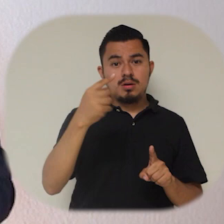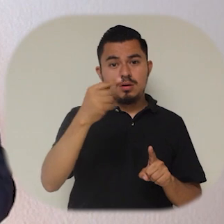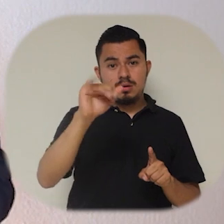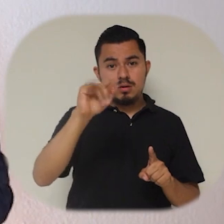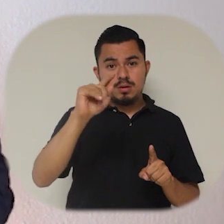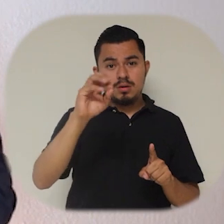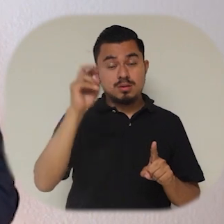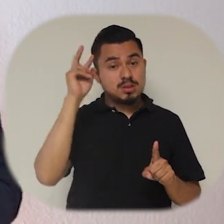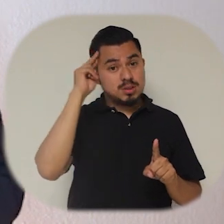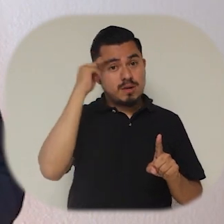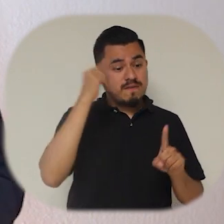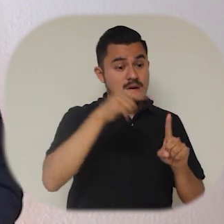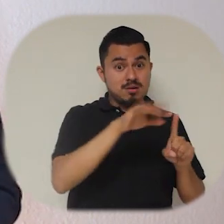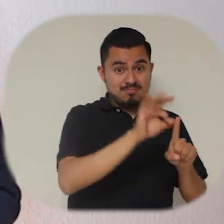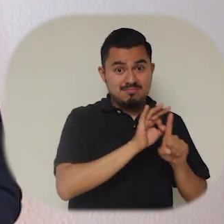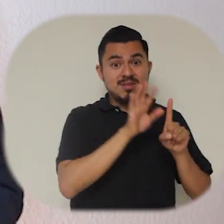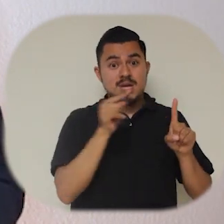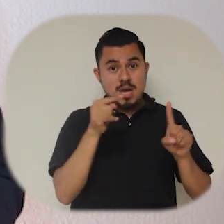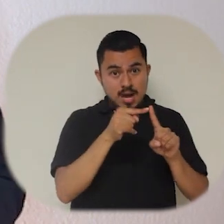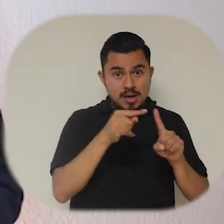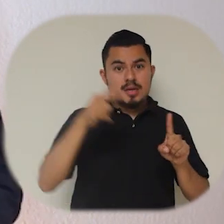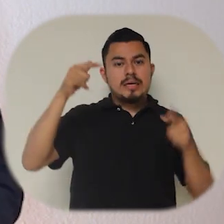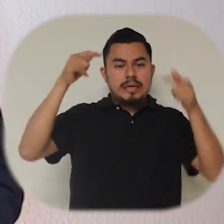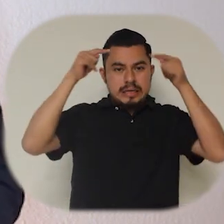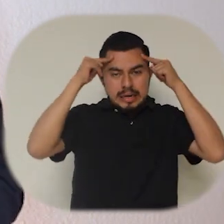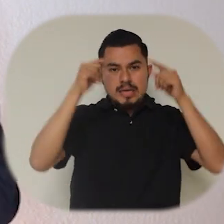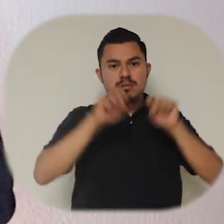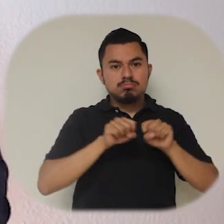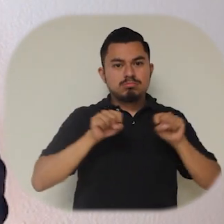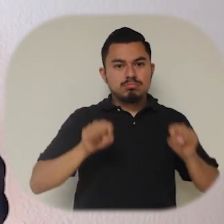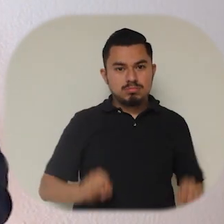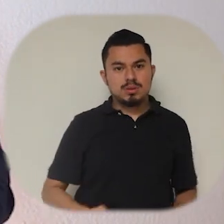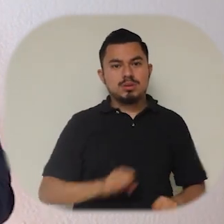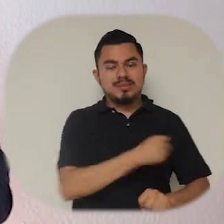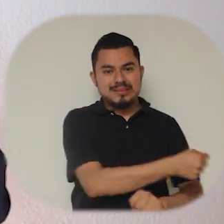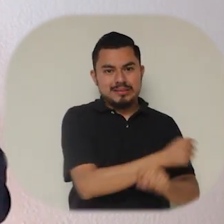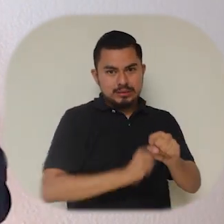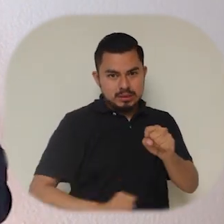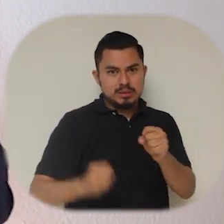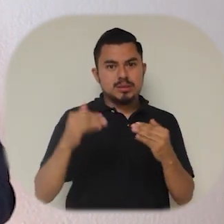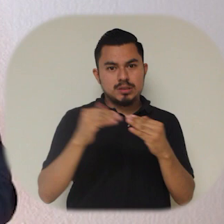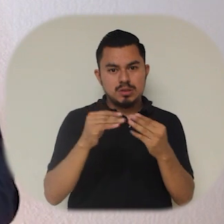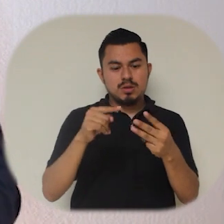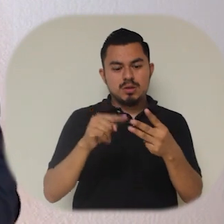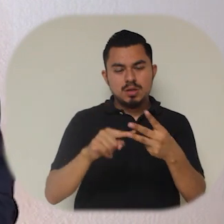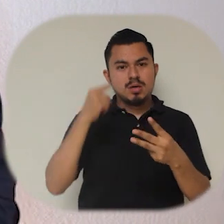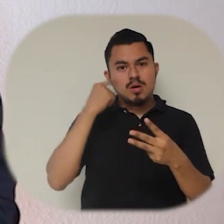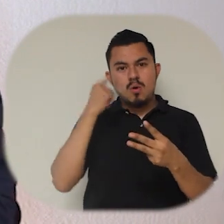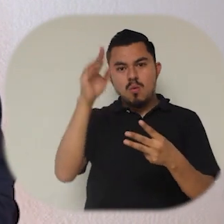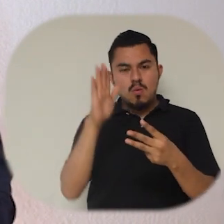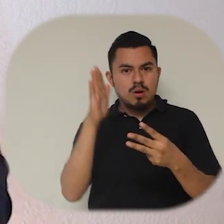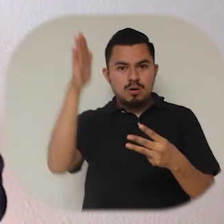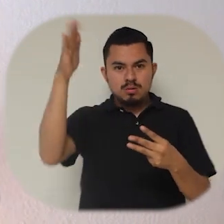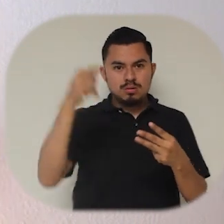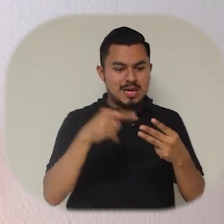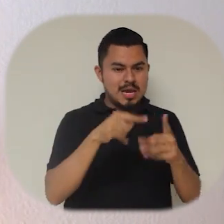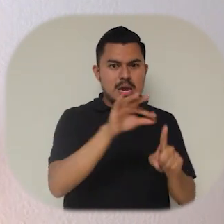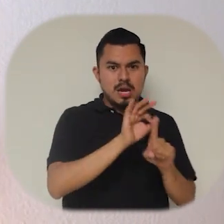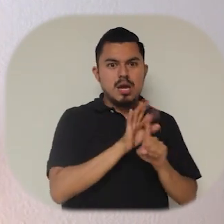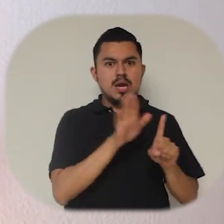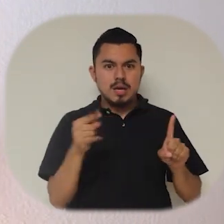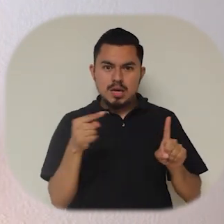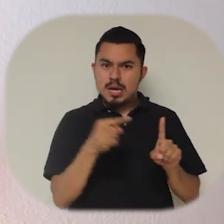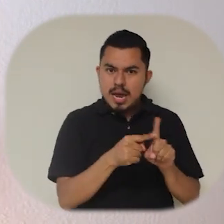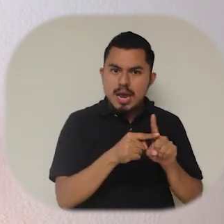rey, sacerdote, profeta. Este Mesías vendría como rey a vencer a Satanás, protegernos. Este Mesías vendría a resolver